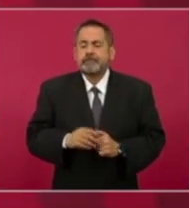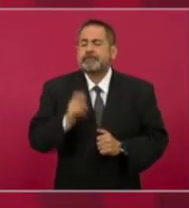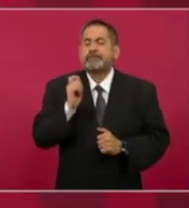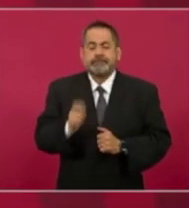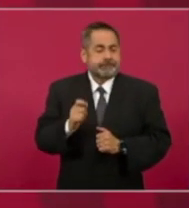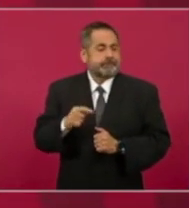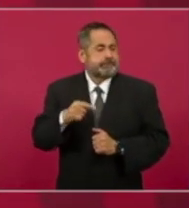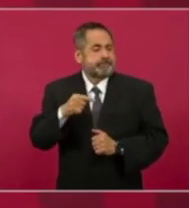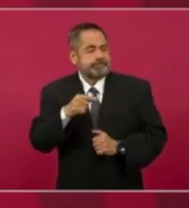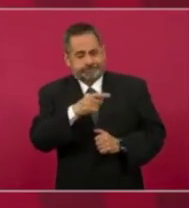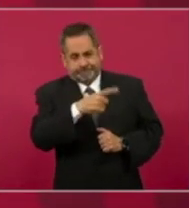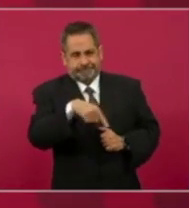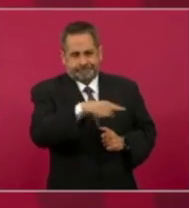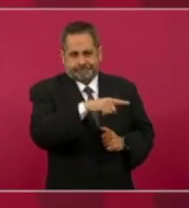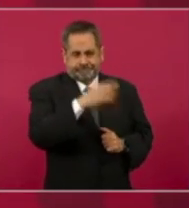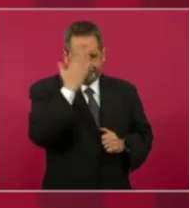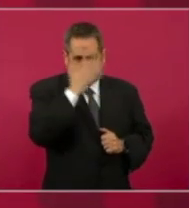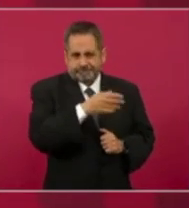logrado